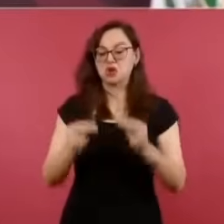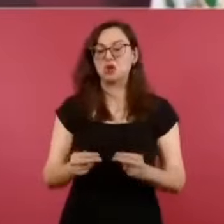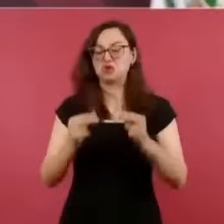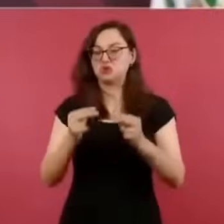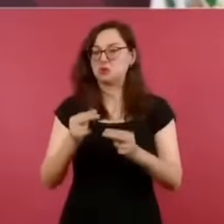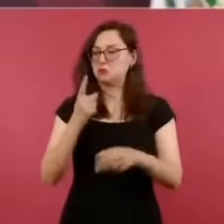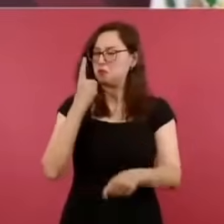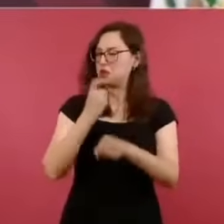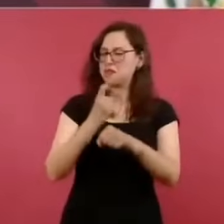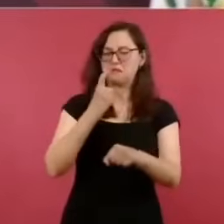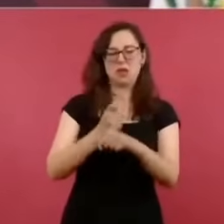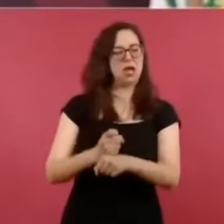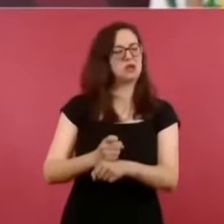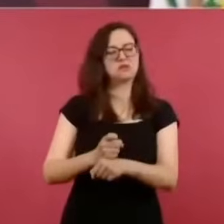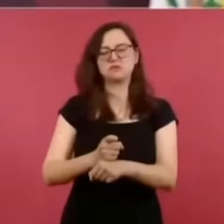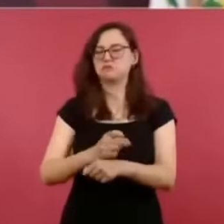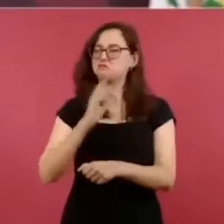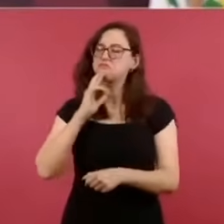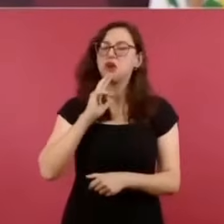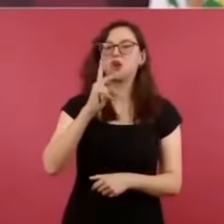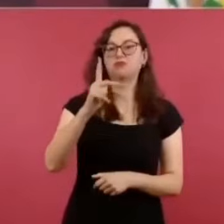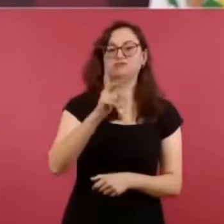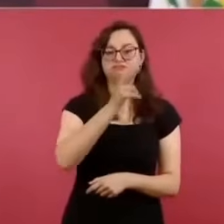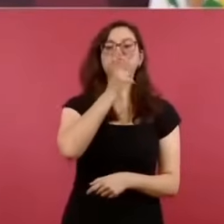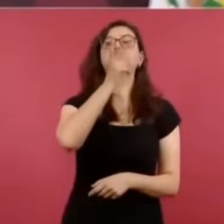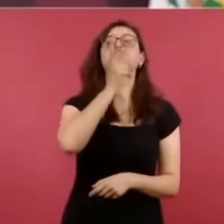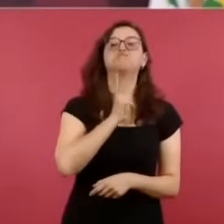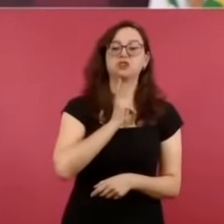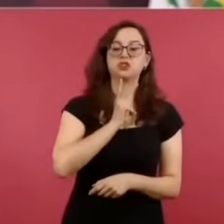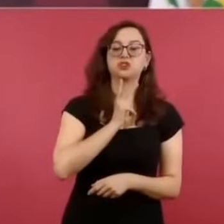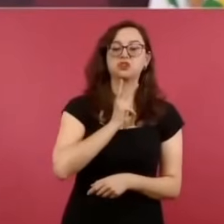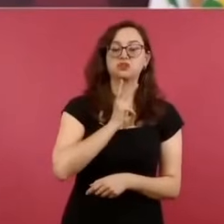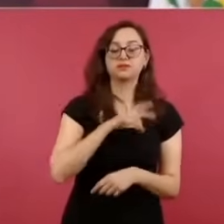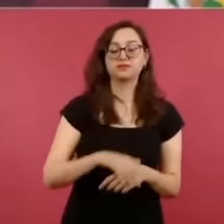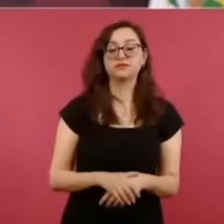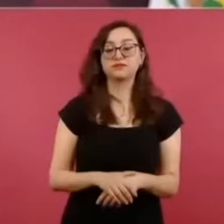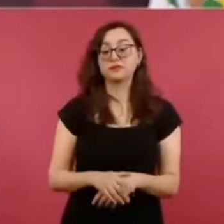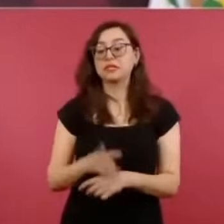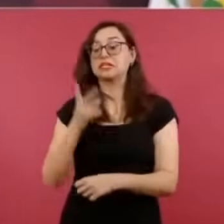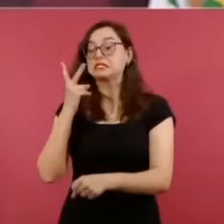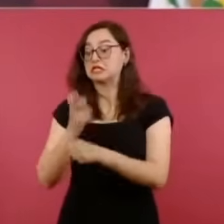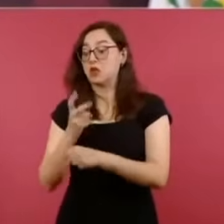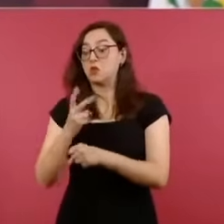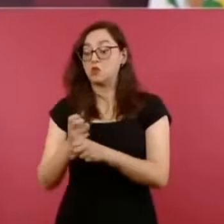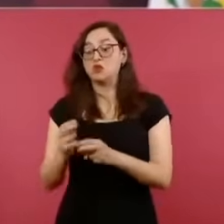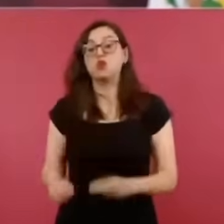mejor negocio del mundo es el petróleo mal administrado.